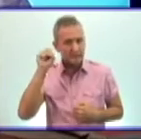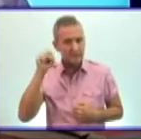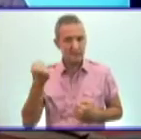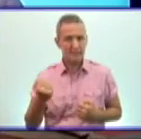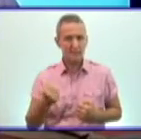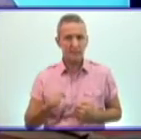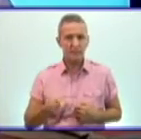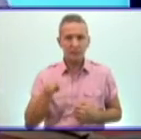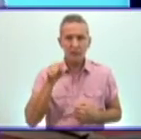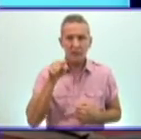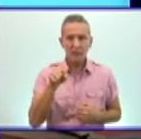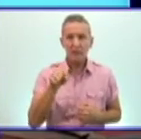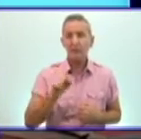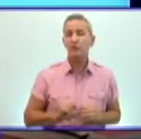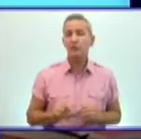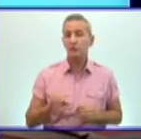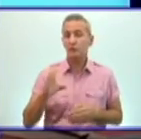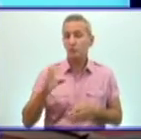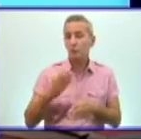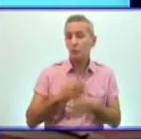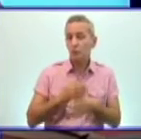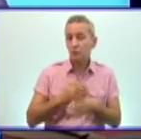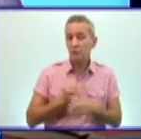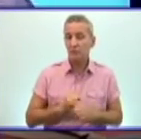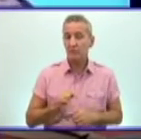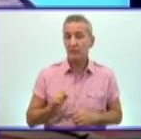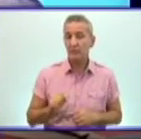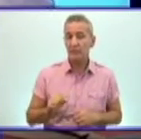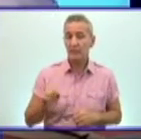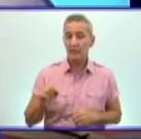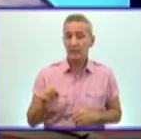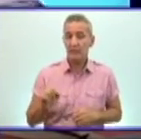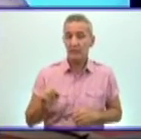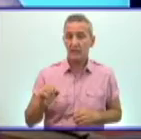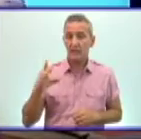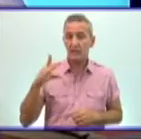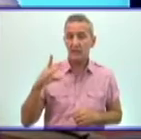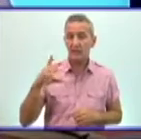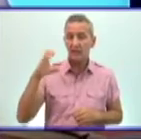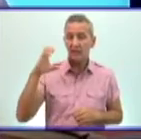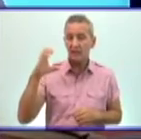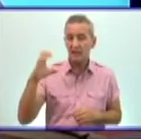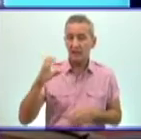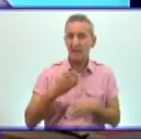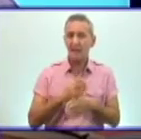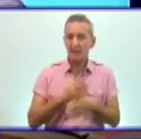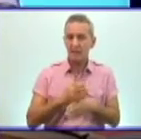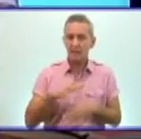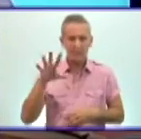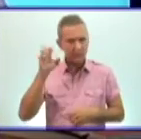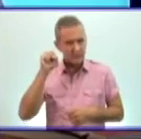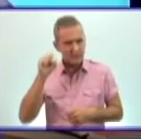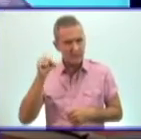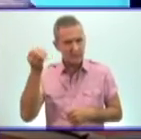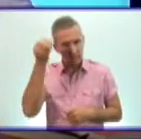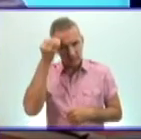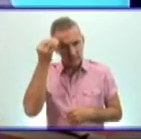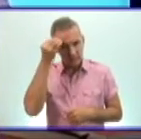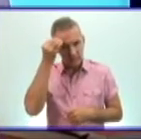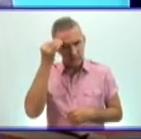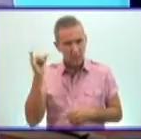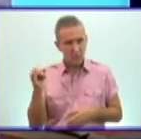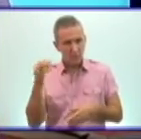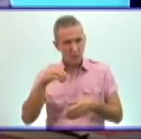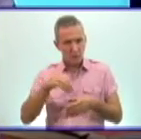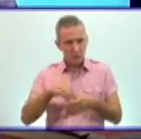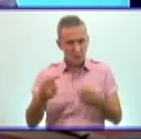porque su definición es la definición que usted incluye para entender, para aprender, para incorporarlo a